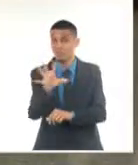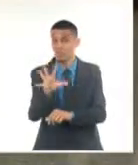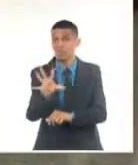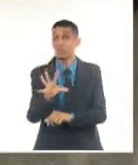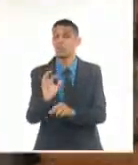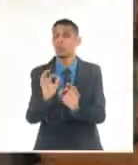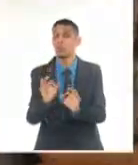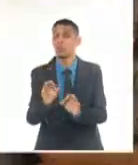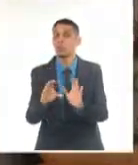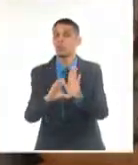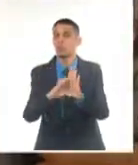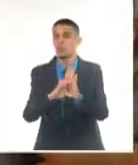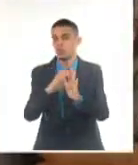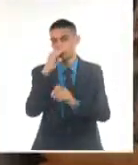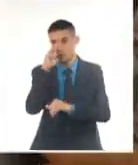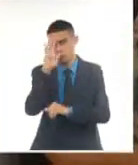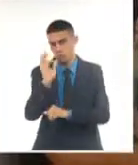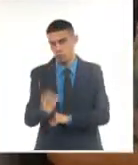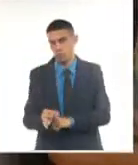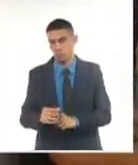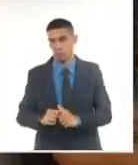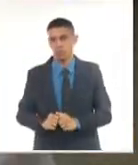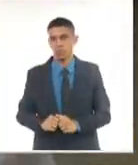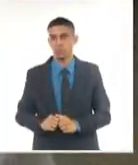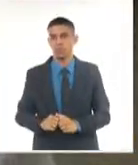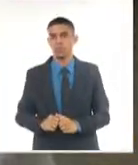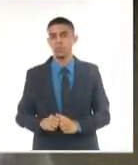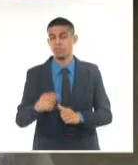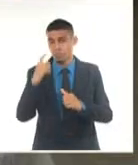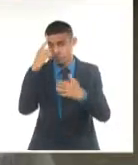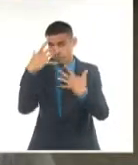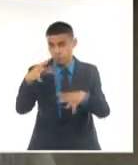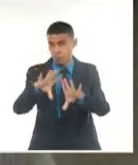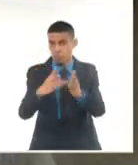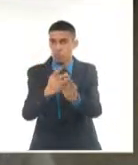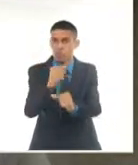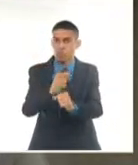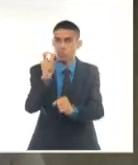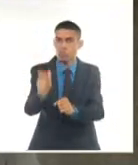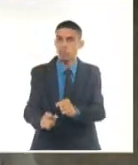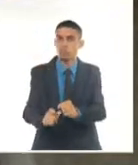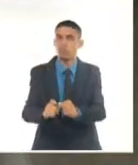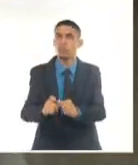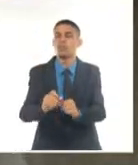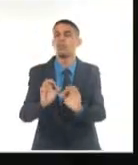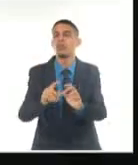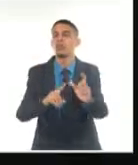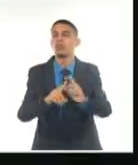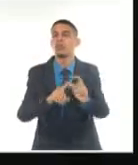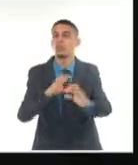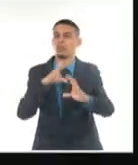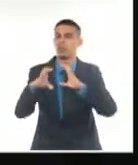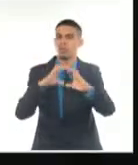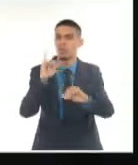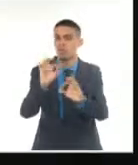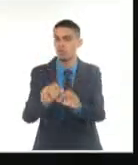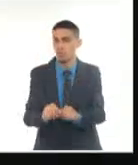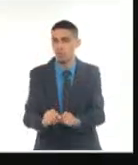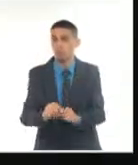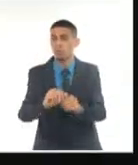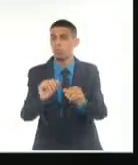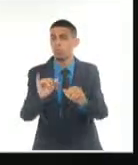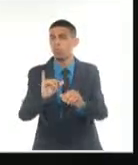actual Constitución de la República de Cuba. Felicitó a los trabajadores del Sindicato de las Comunicaciones, la Informática y la